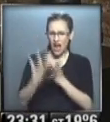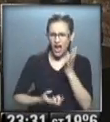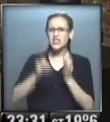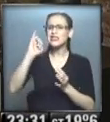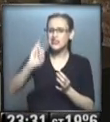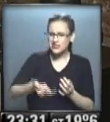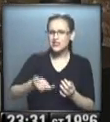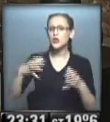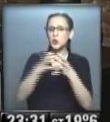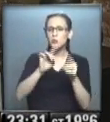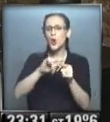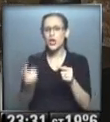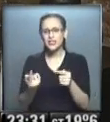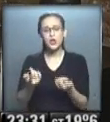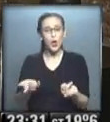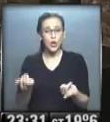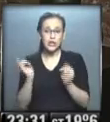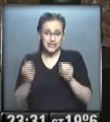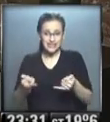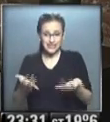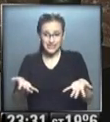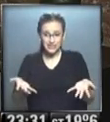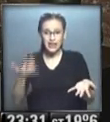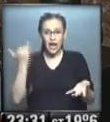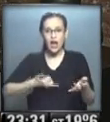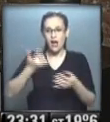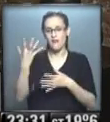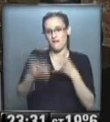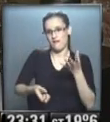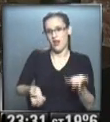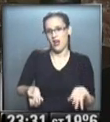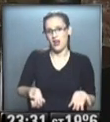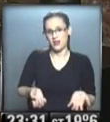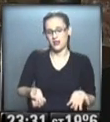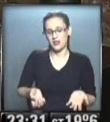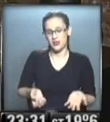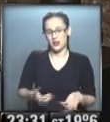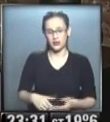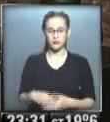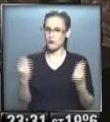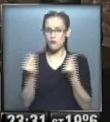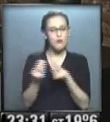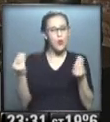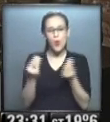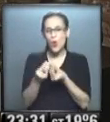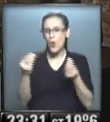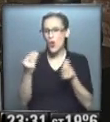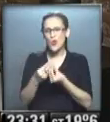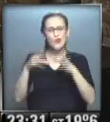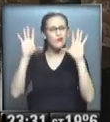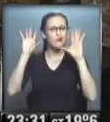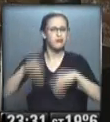todas las fuerzas políticas, y eso puede entenderse, que hubo una polarización importante, que hubo un fracaso